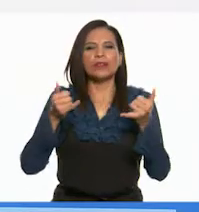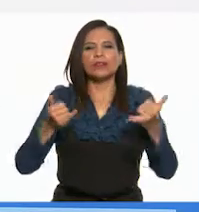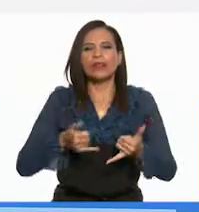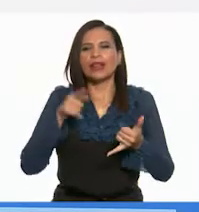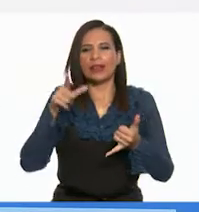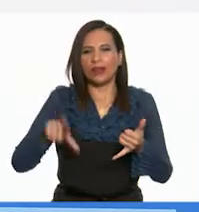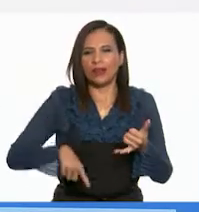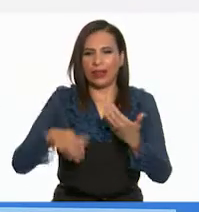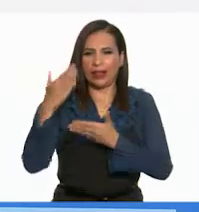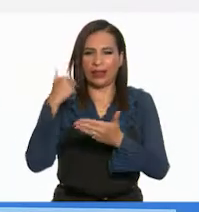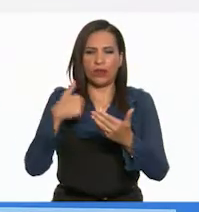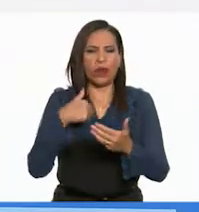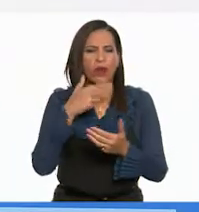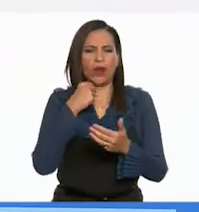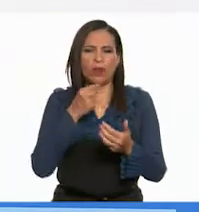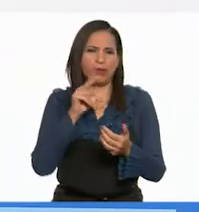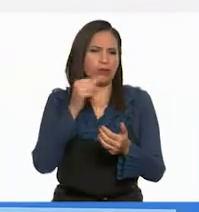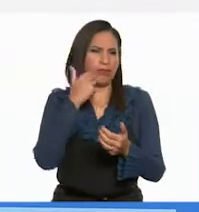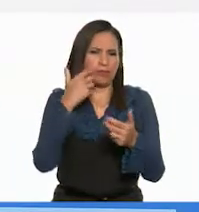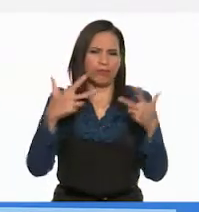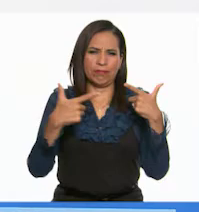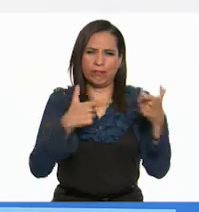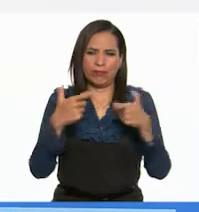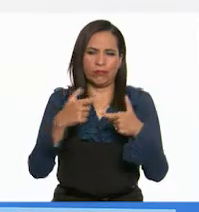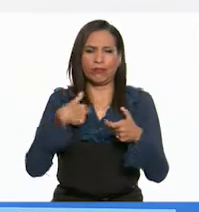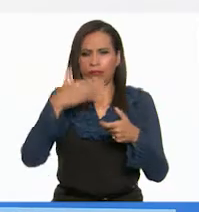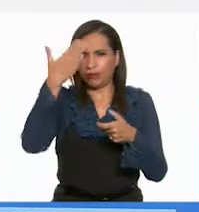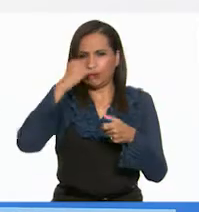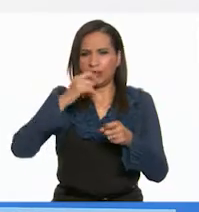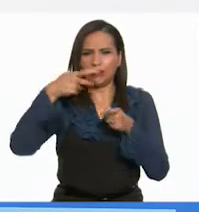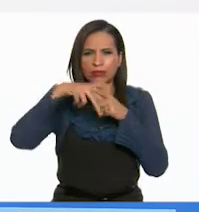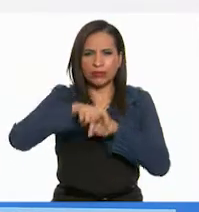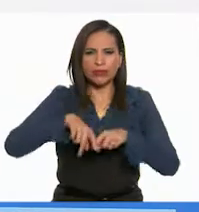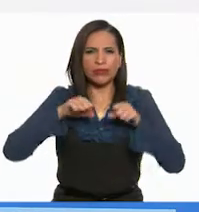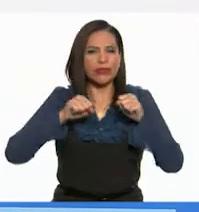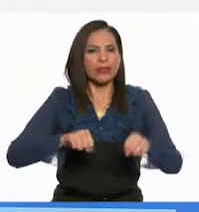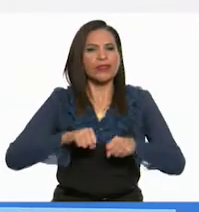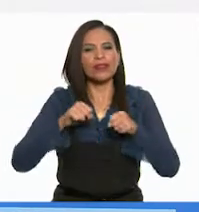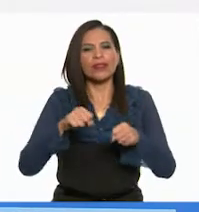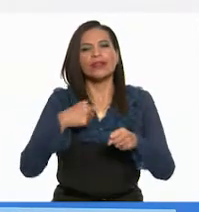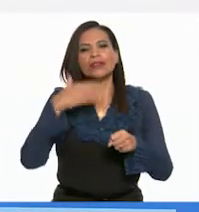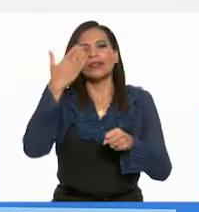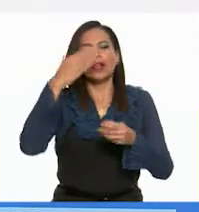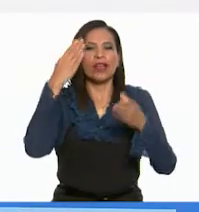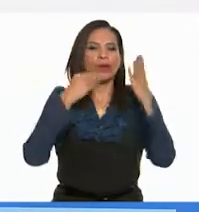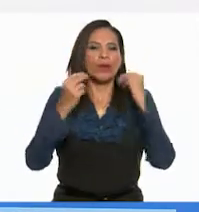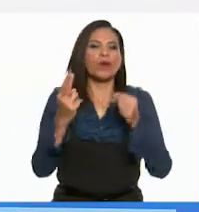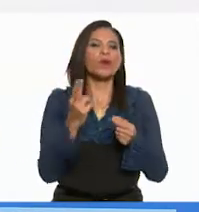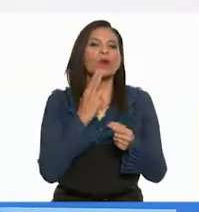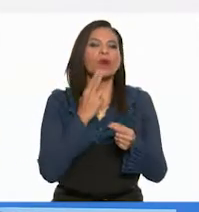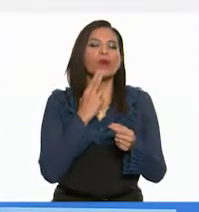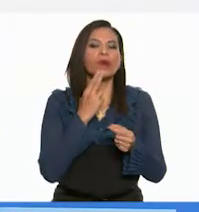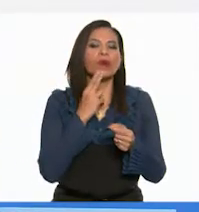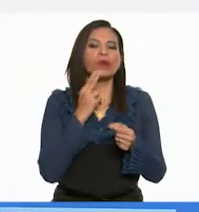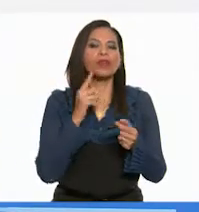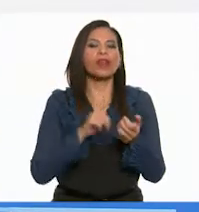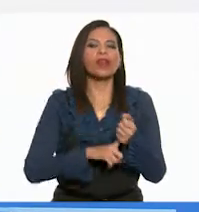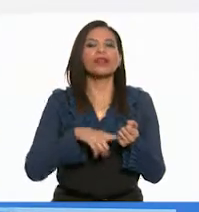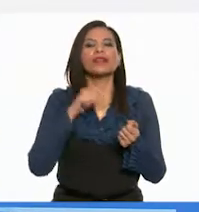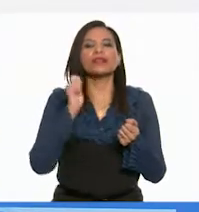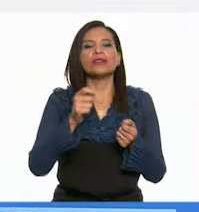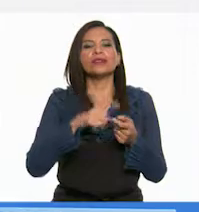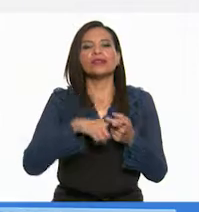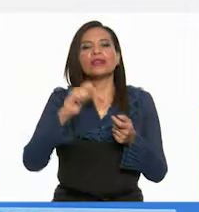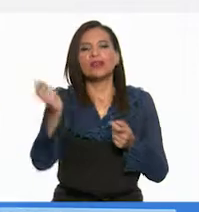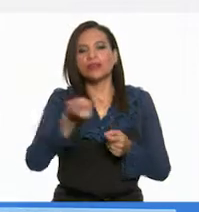de armas, pero sí sabía cabalgar. Y poco a poco aprendí a utilizar el mosquete y